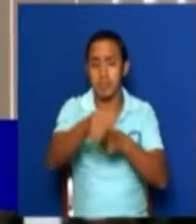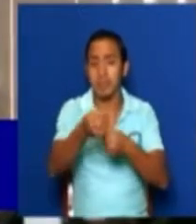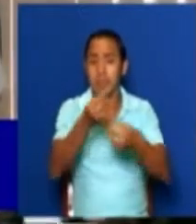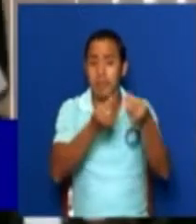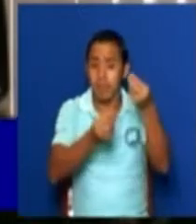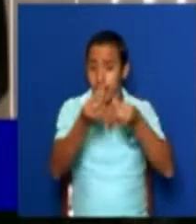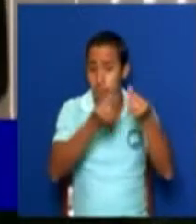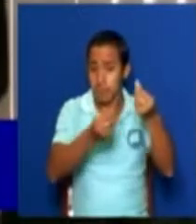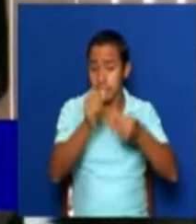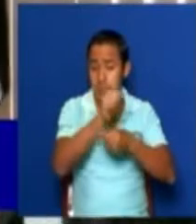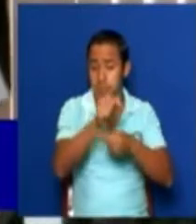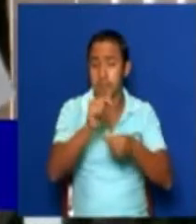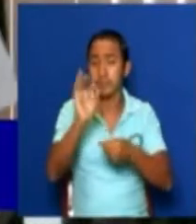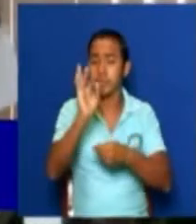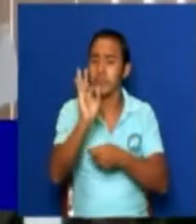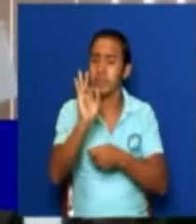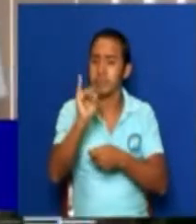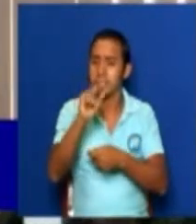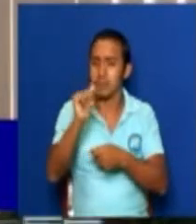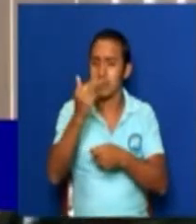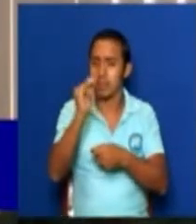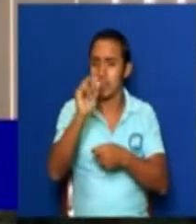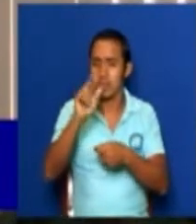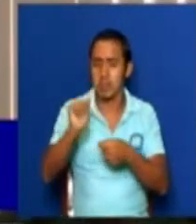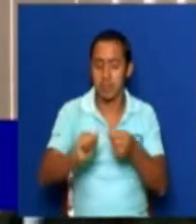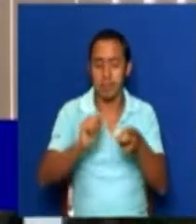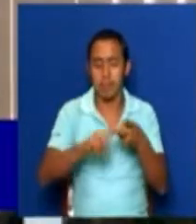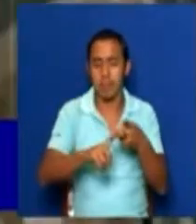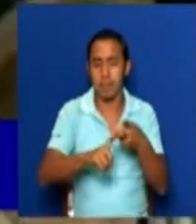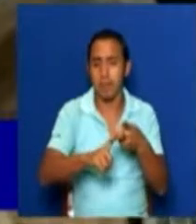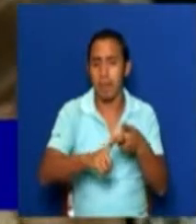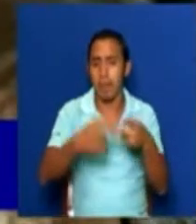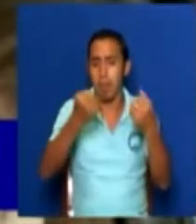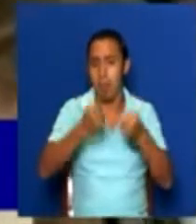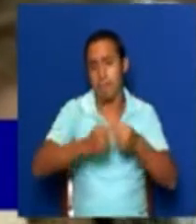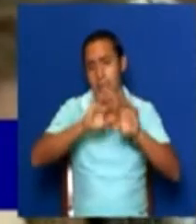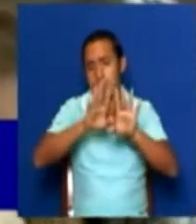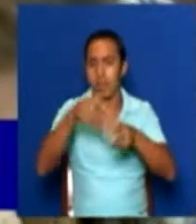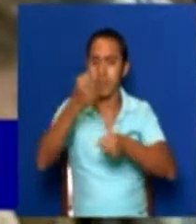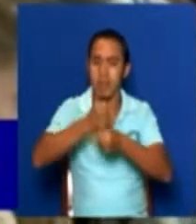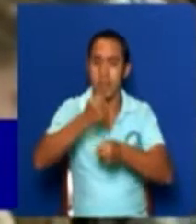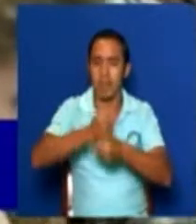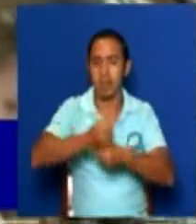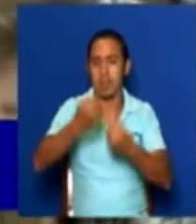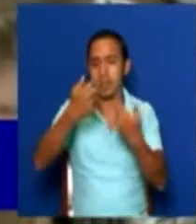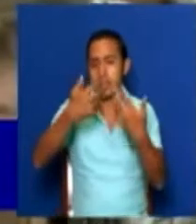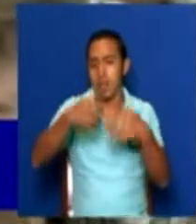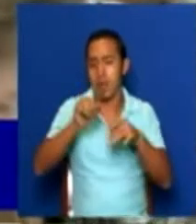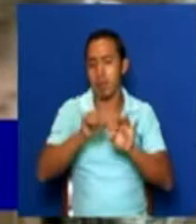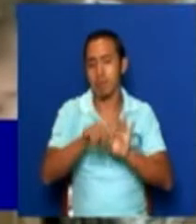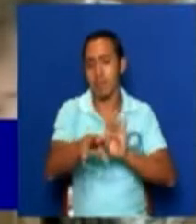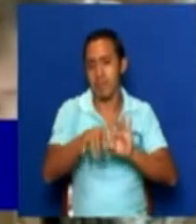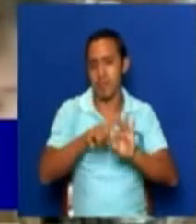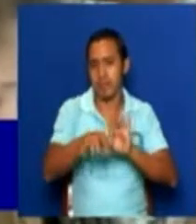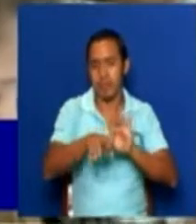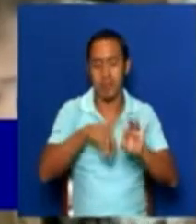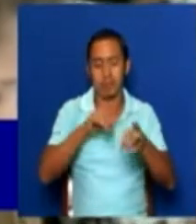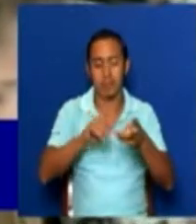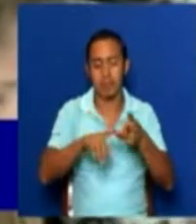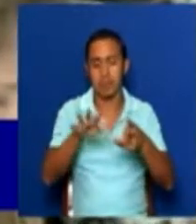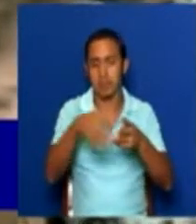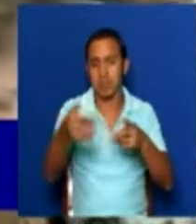financiera y en empleados o empleadas de oficina. Y la subcalificación está en